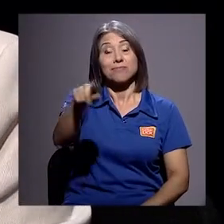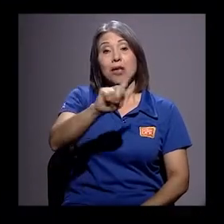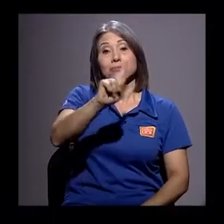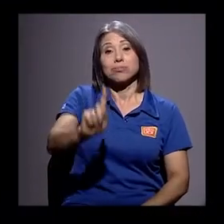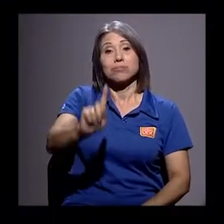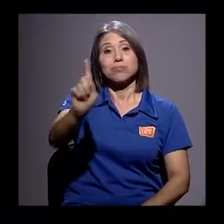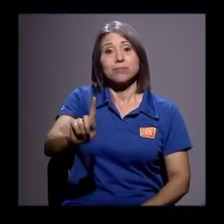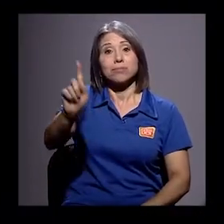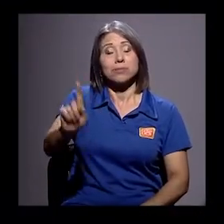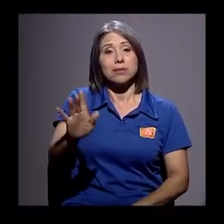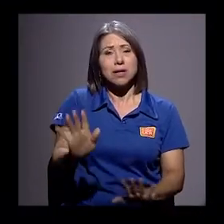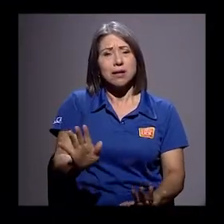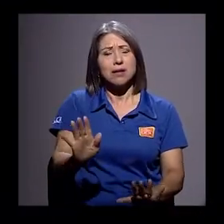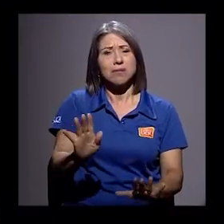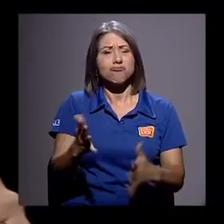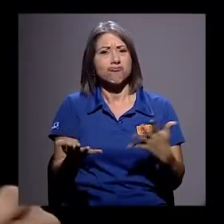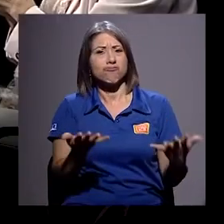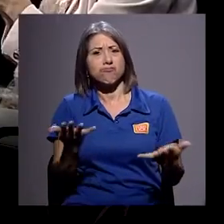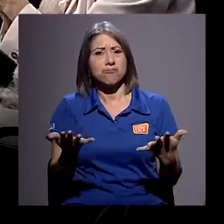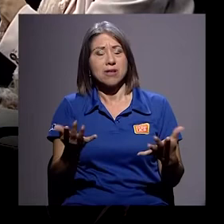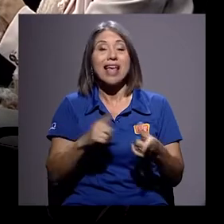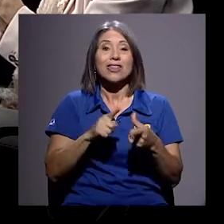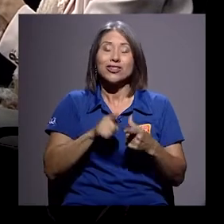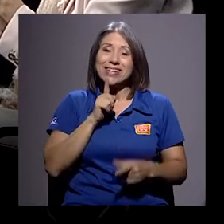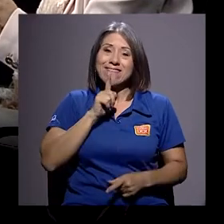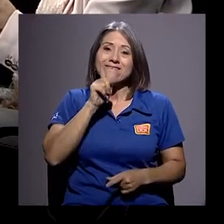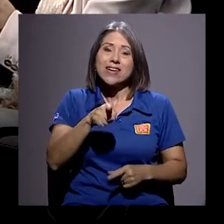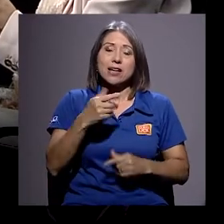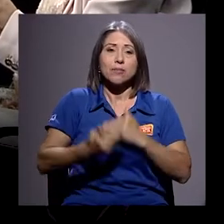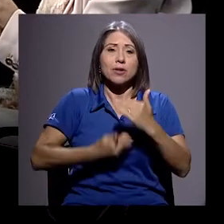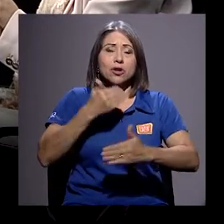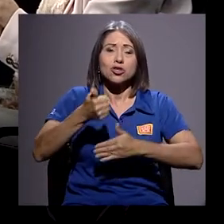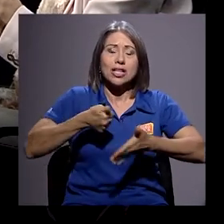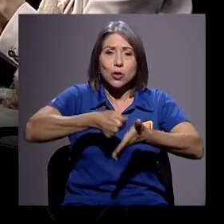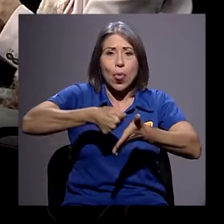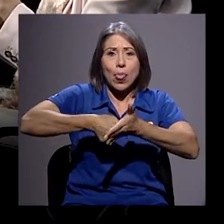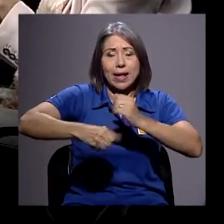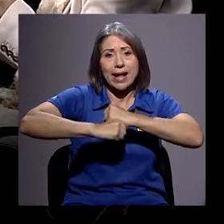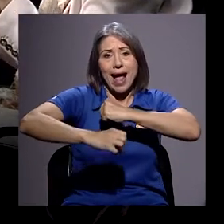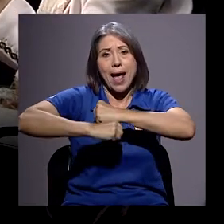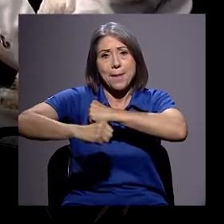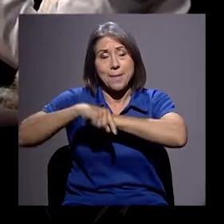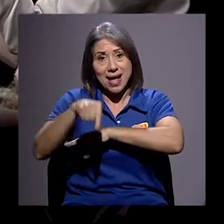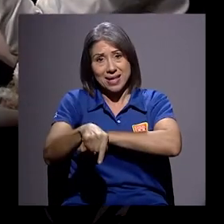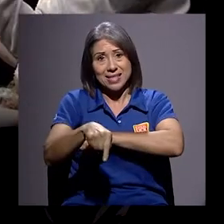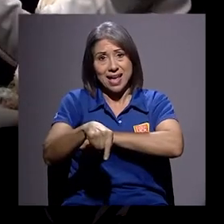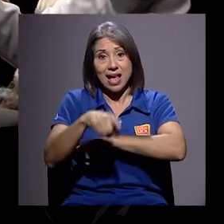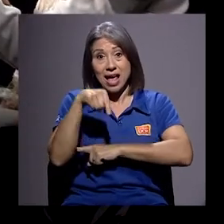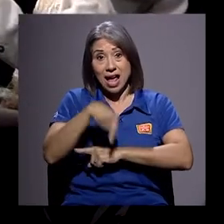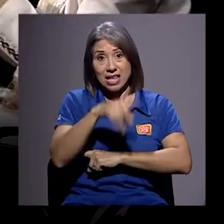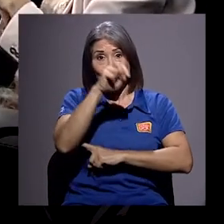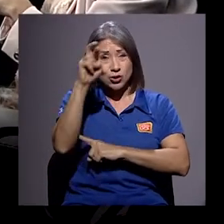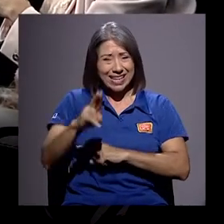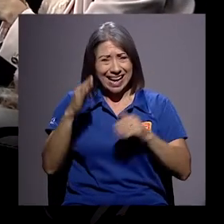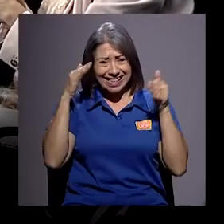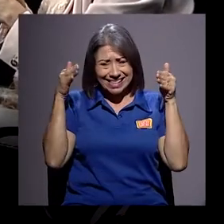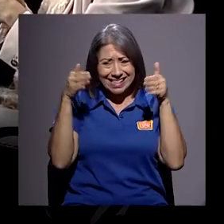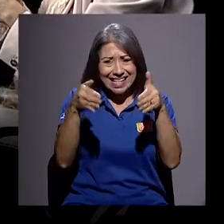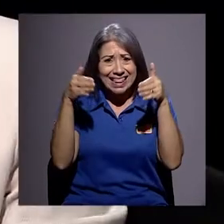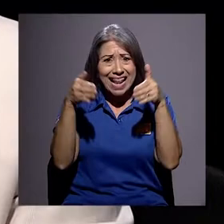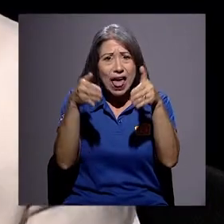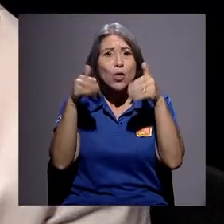que resultó electa es verdaderamente el proceso de campaña electoral está en costa rica muy centrado en el presidente de la